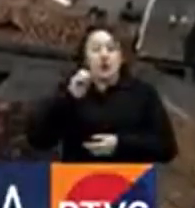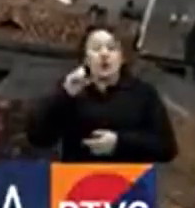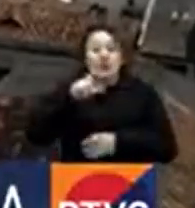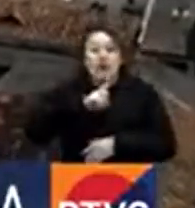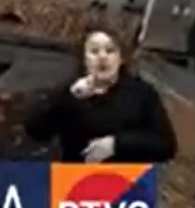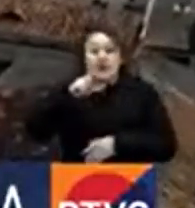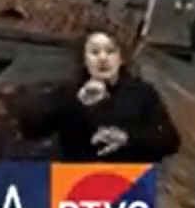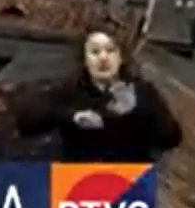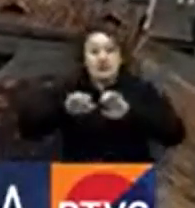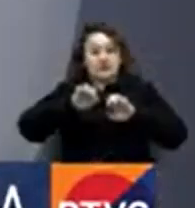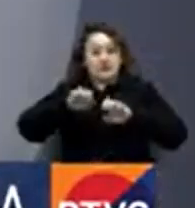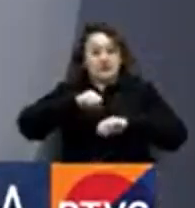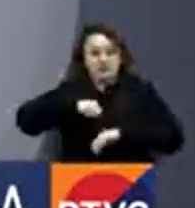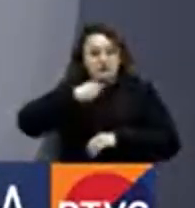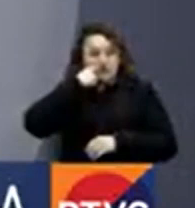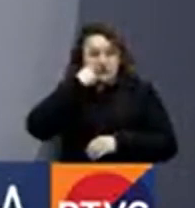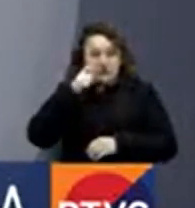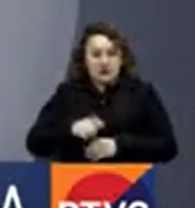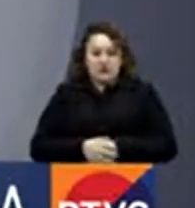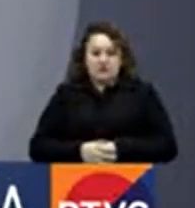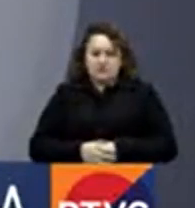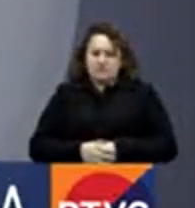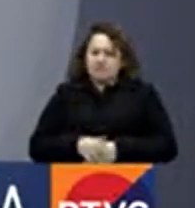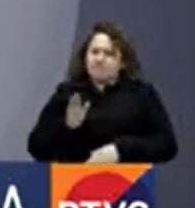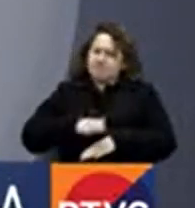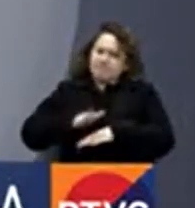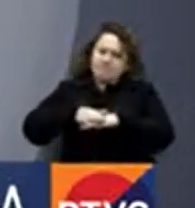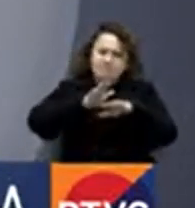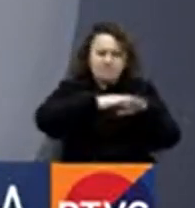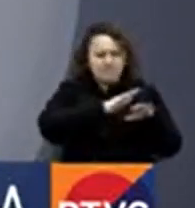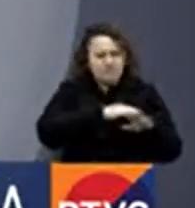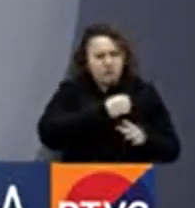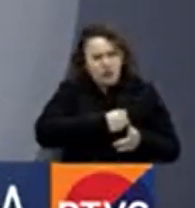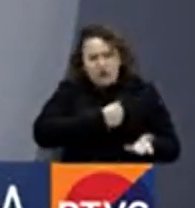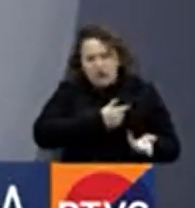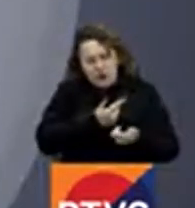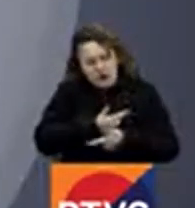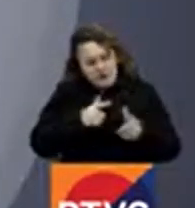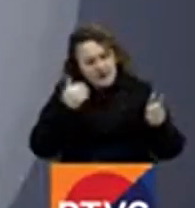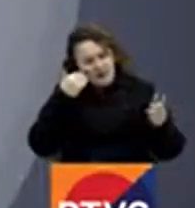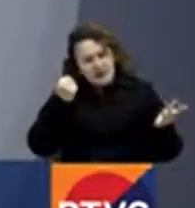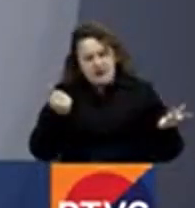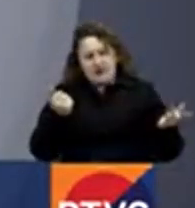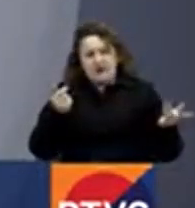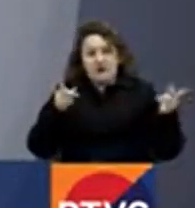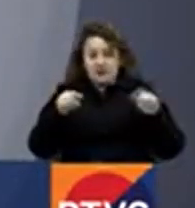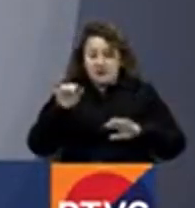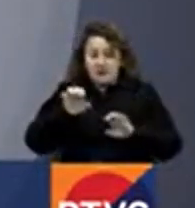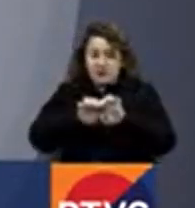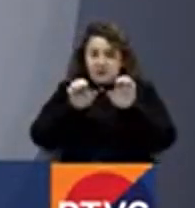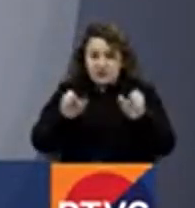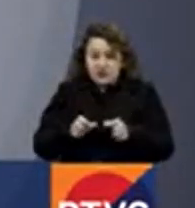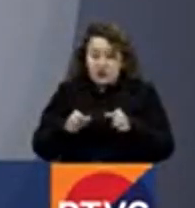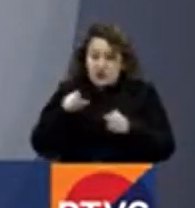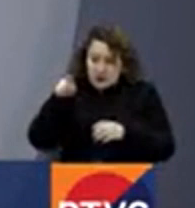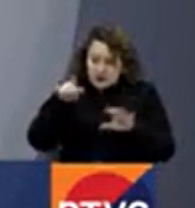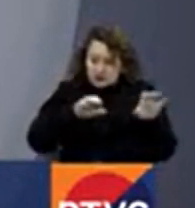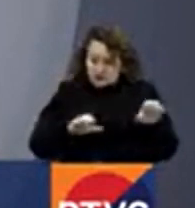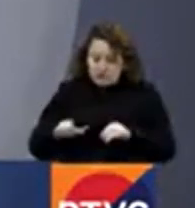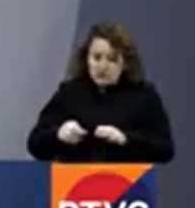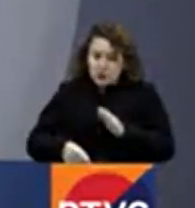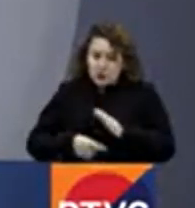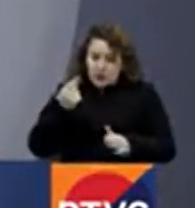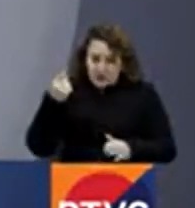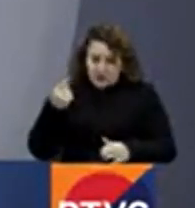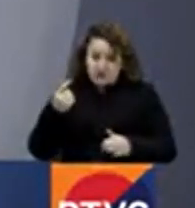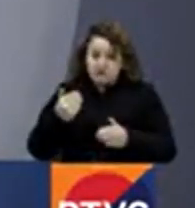defensores de derechos humanos. Un llamado a los captores que lo pongan en libertad y también a la Defensoría del Pueblo a que tome cartas sobre el asunto